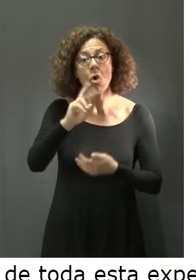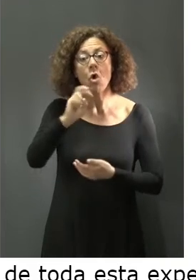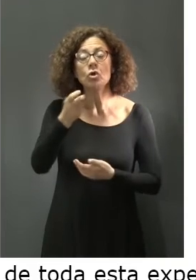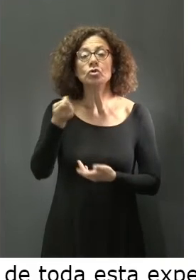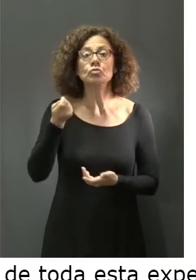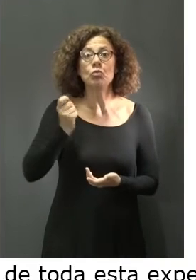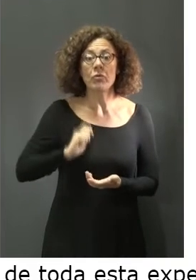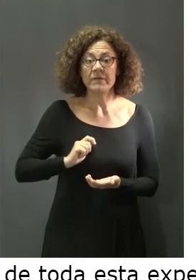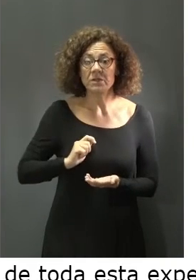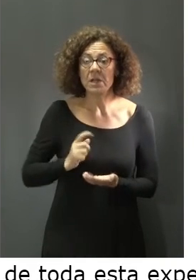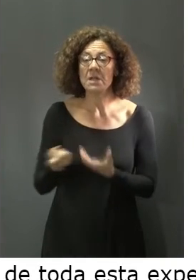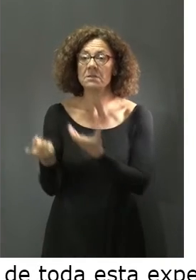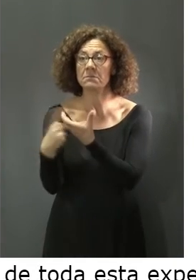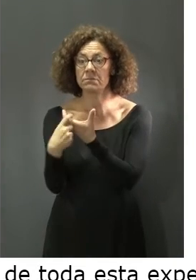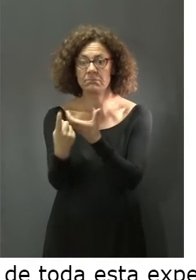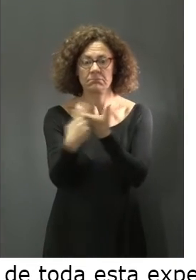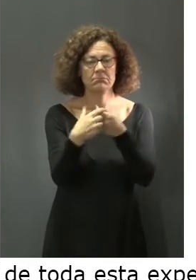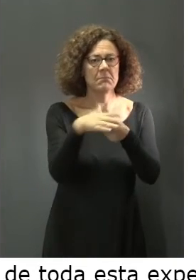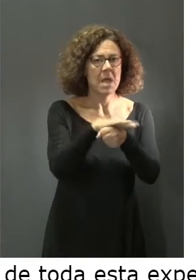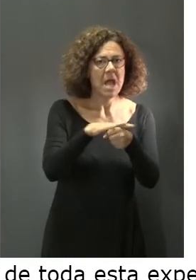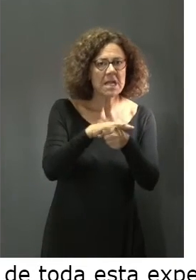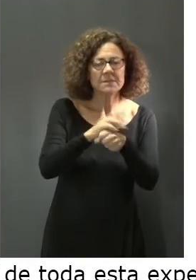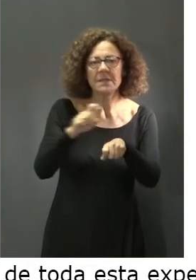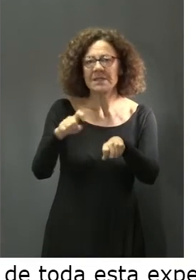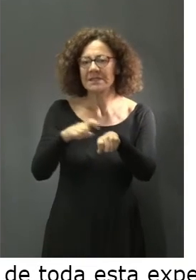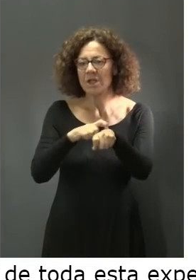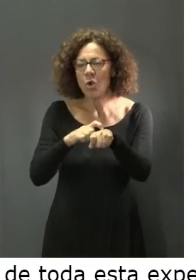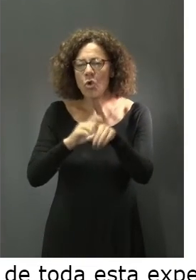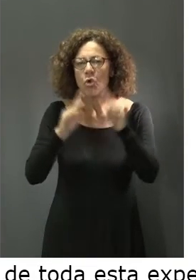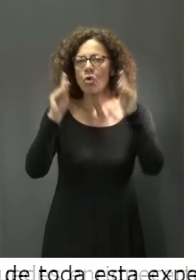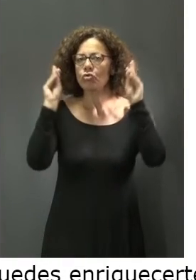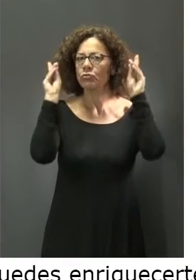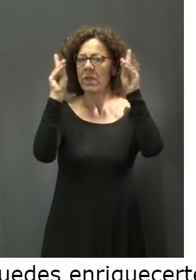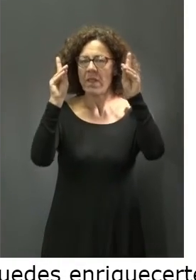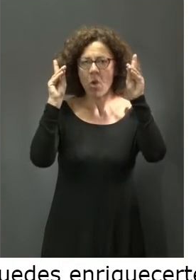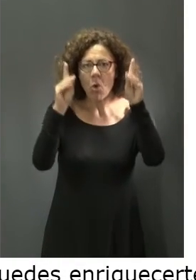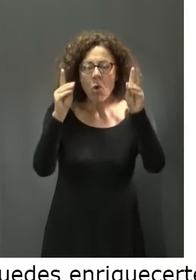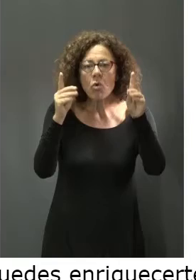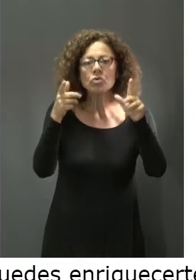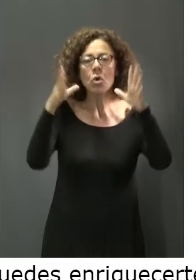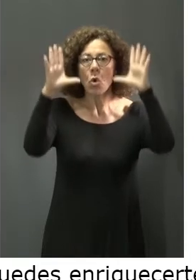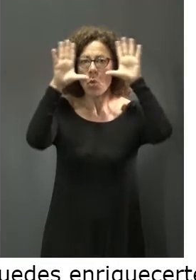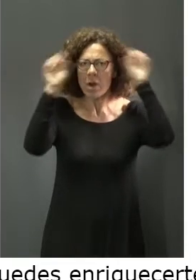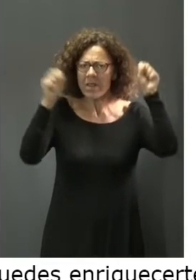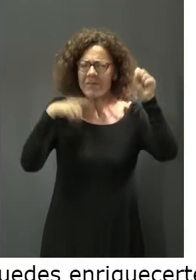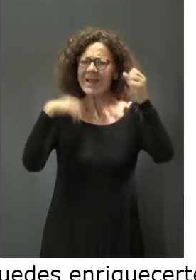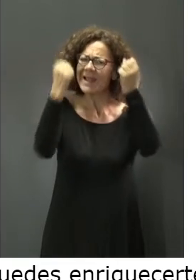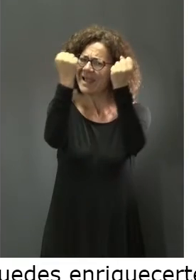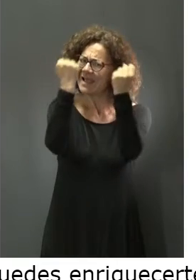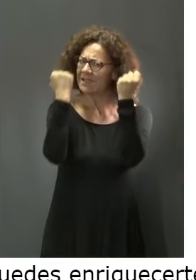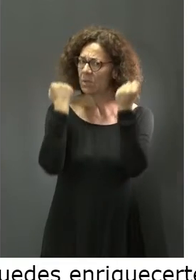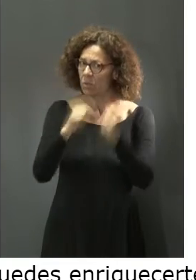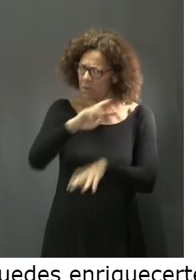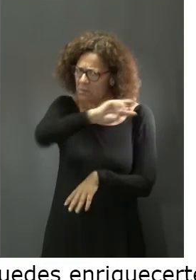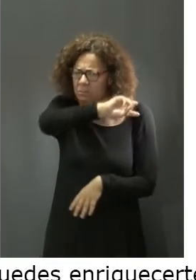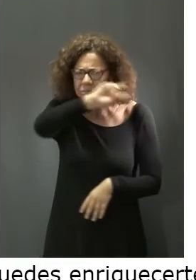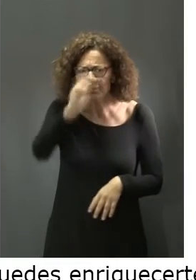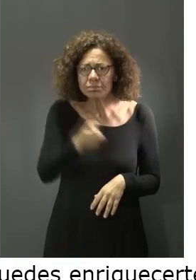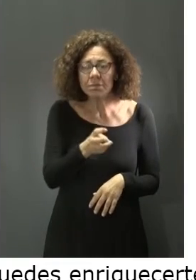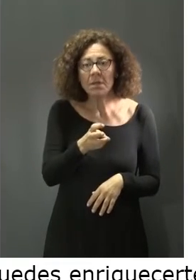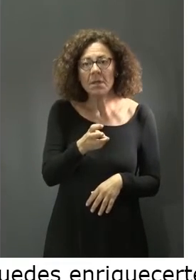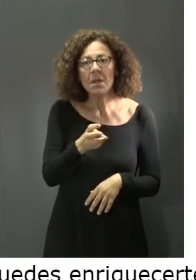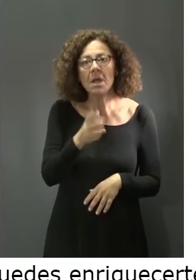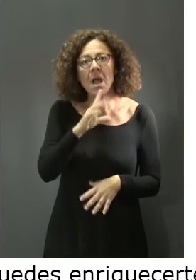profesionales de distintas áreas, psicólogos, pedagogos, la Guardia Civil, instituciones variadas, que